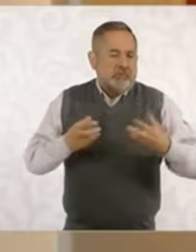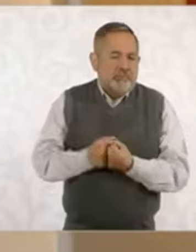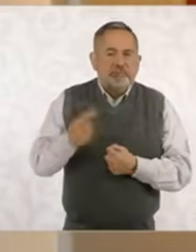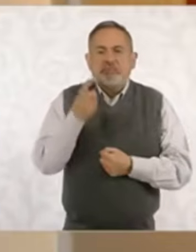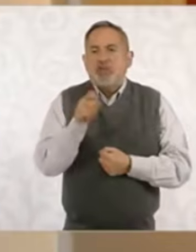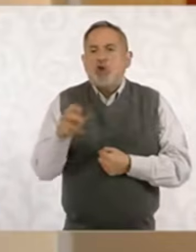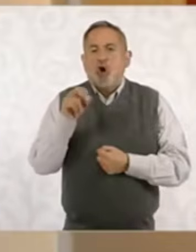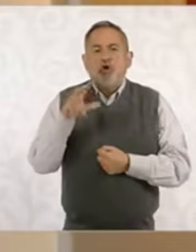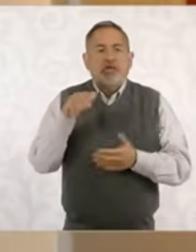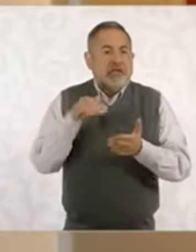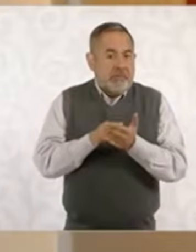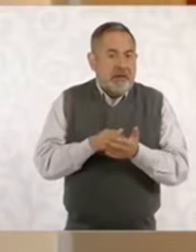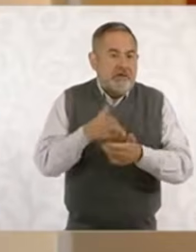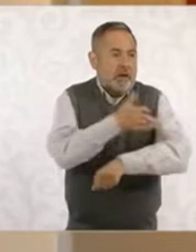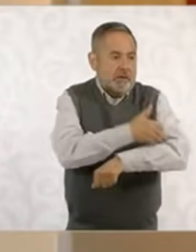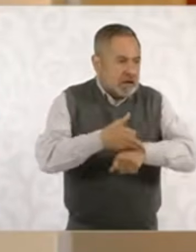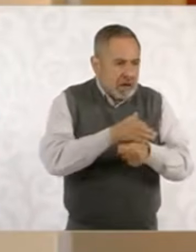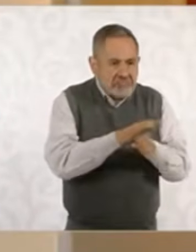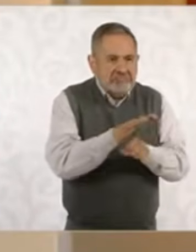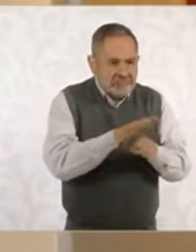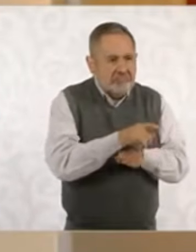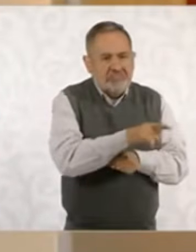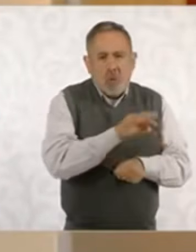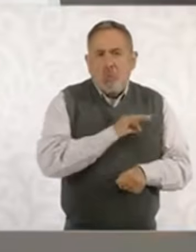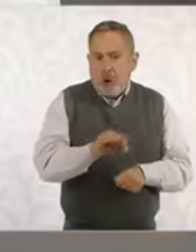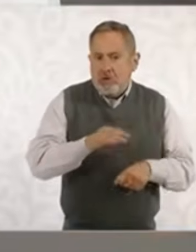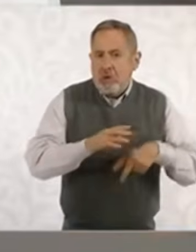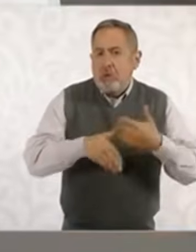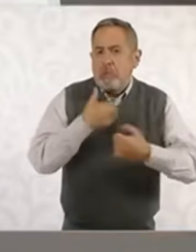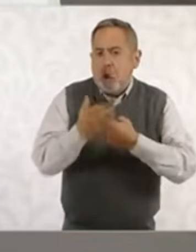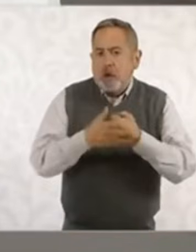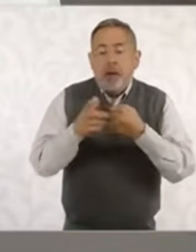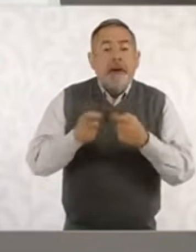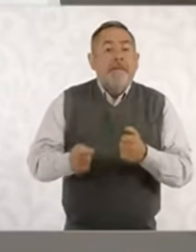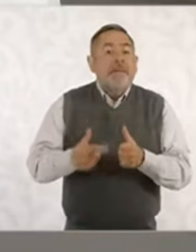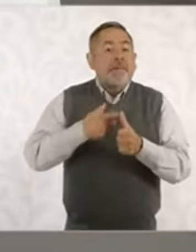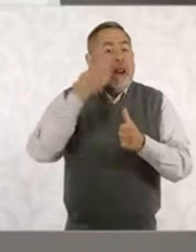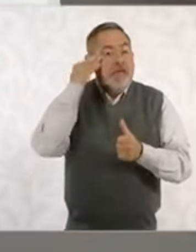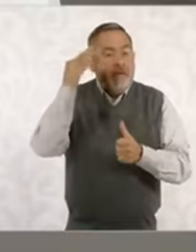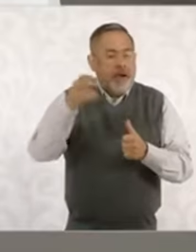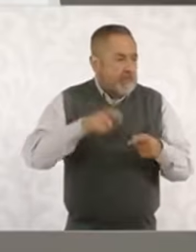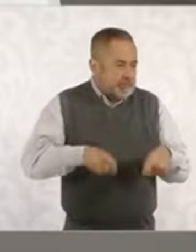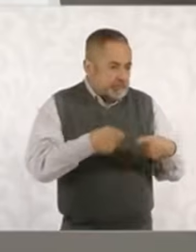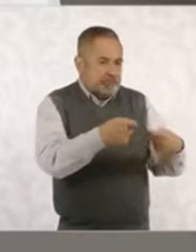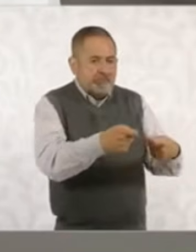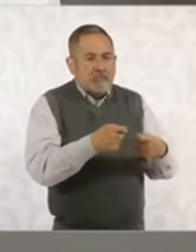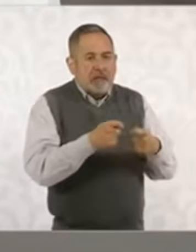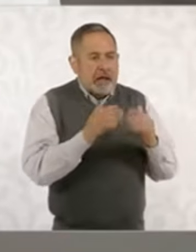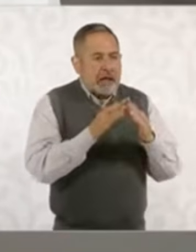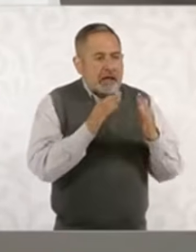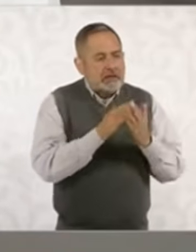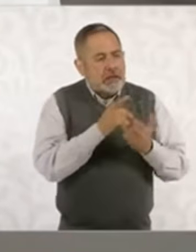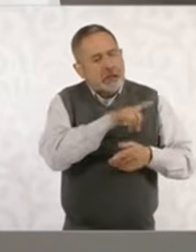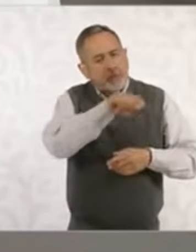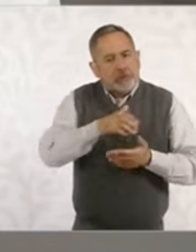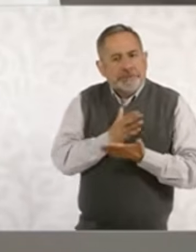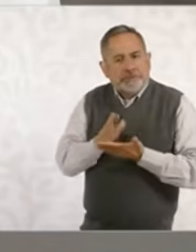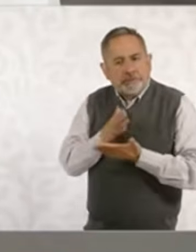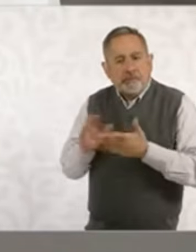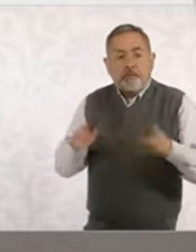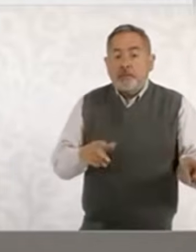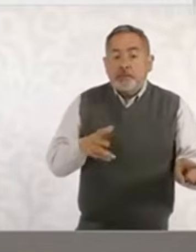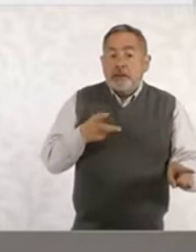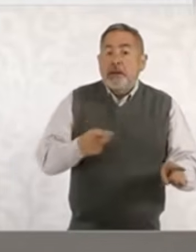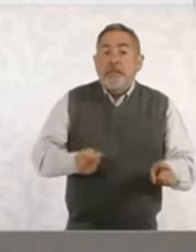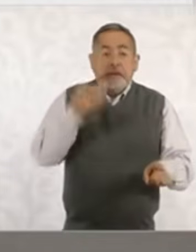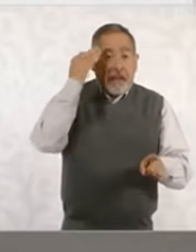180,809 familias viables para el proceso de esta primera etapa. Siempre es muy importante decir que estamos hablando de la primera etapa de